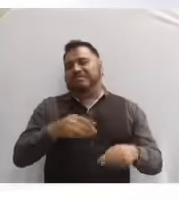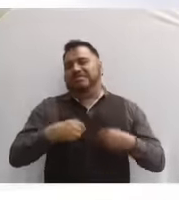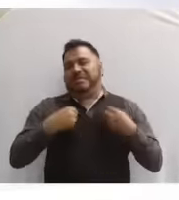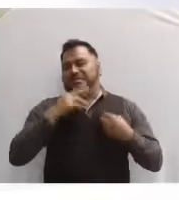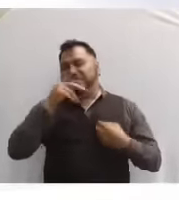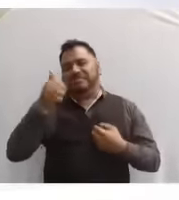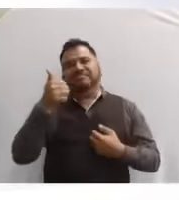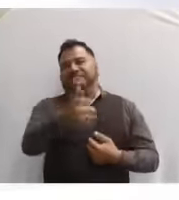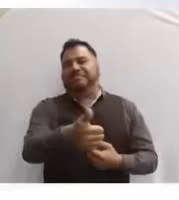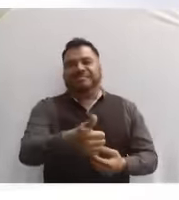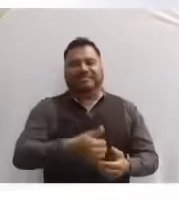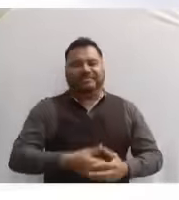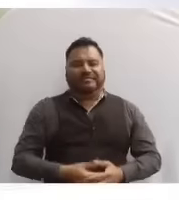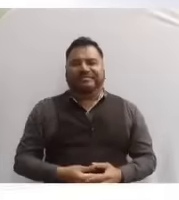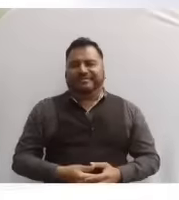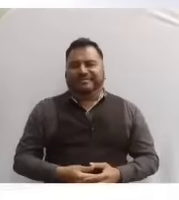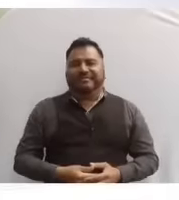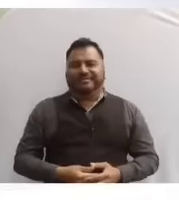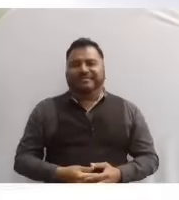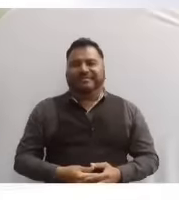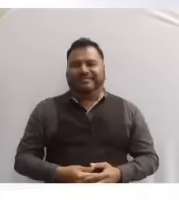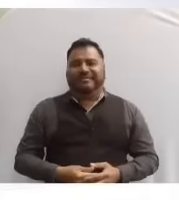México.